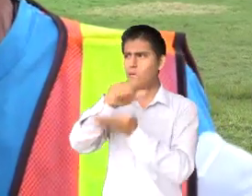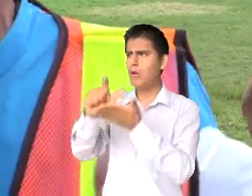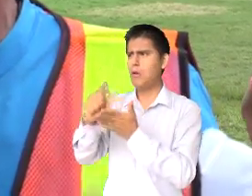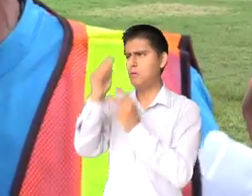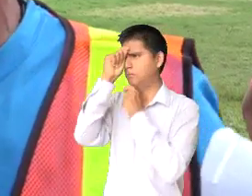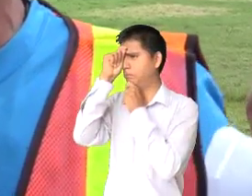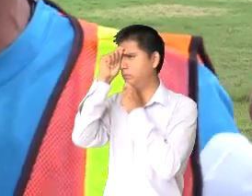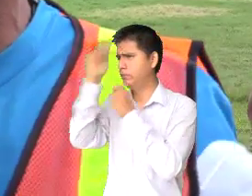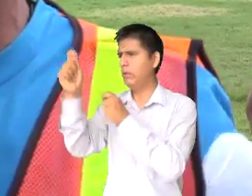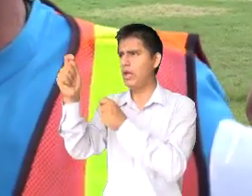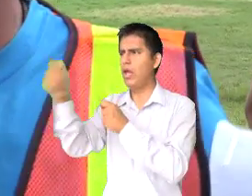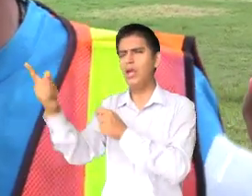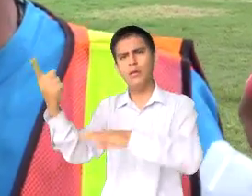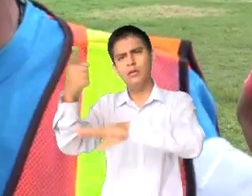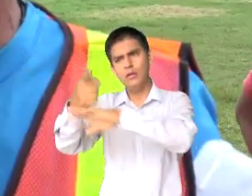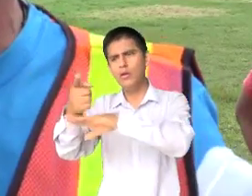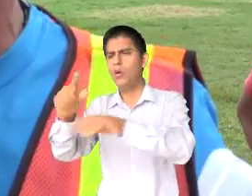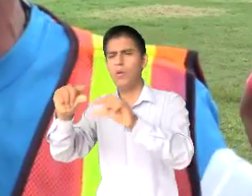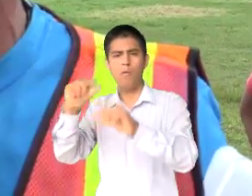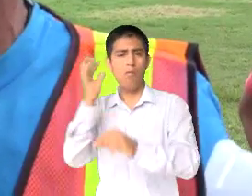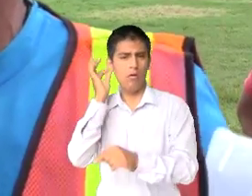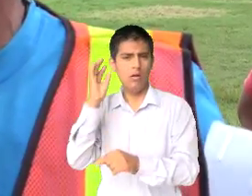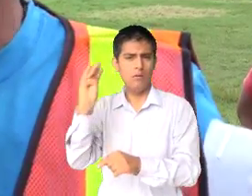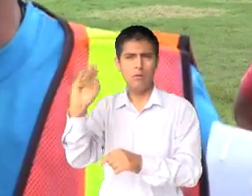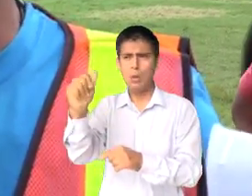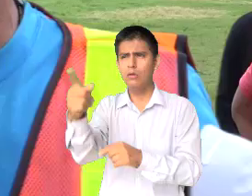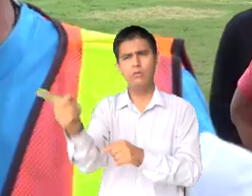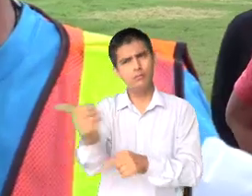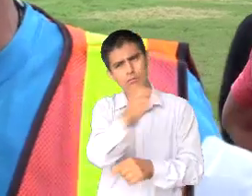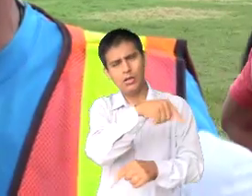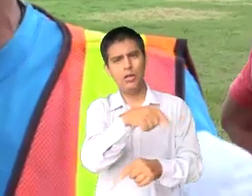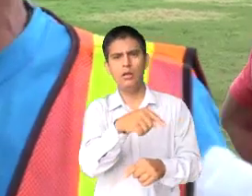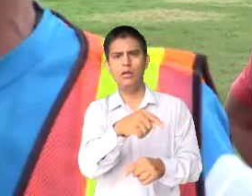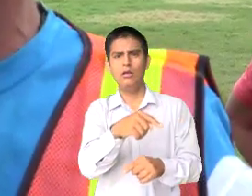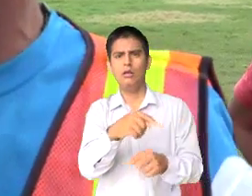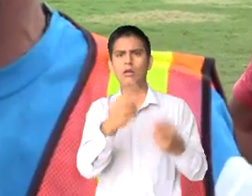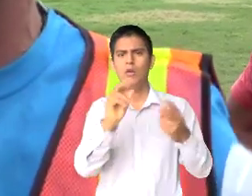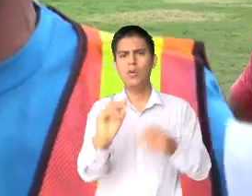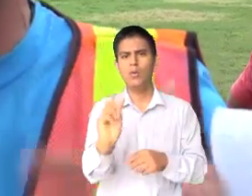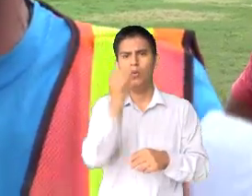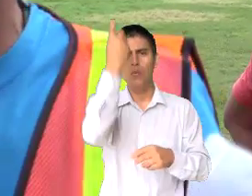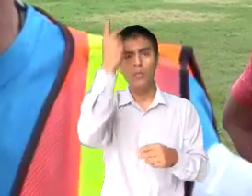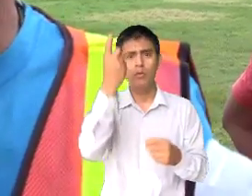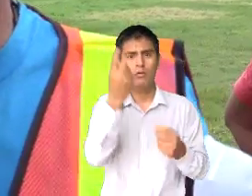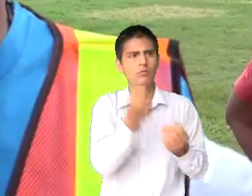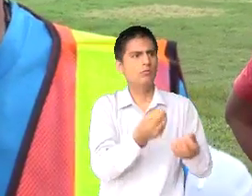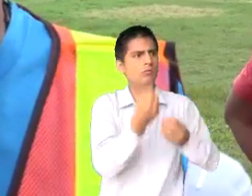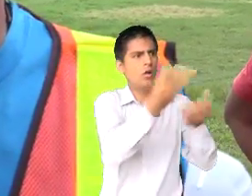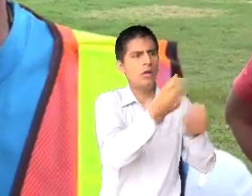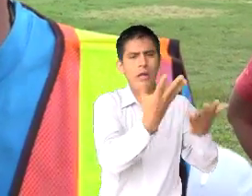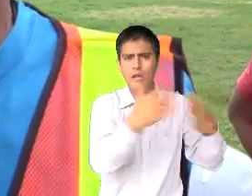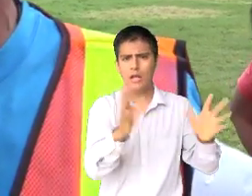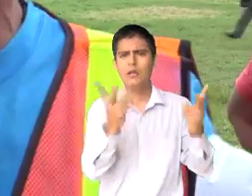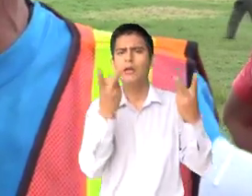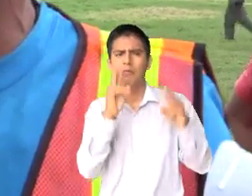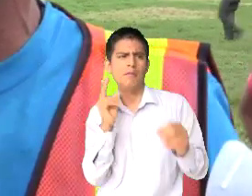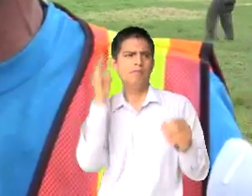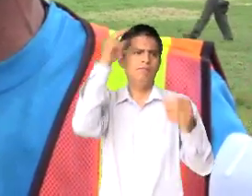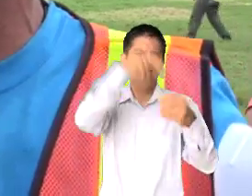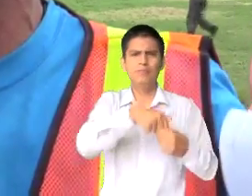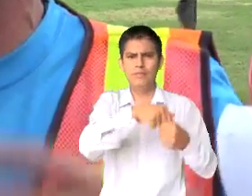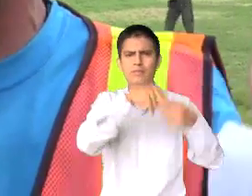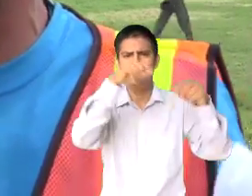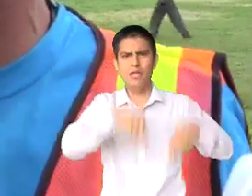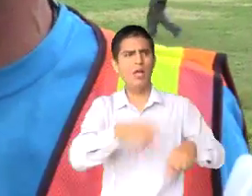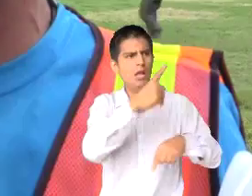saludo, le ordenó a la primera dama y a todos sus contingentes que no solo llegaran y dieran las donaciones, sino que formaran parte de esta desgracia. Y ustedes